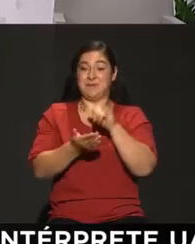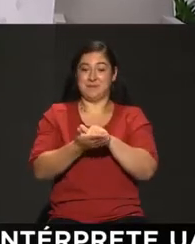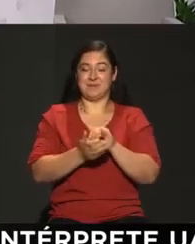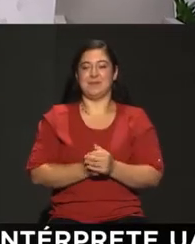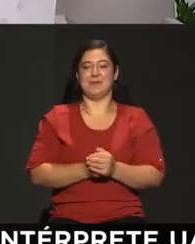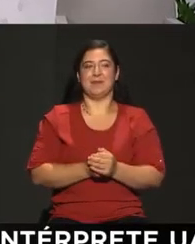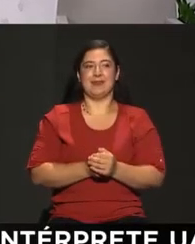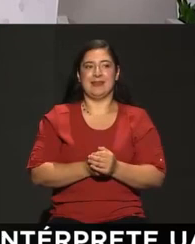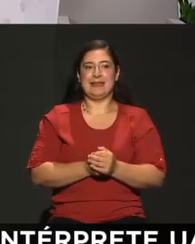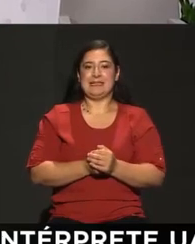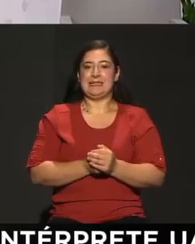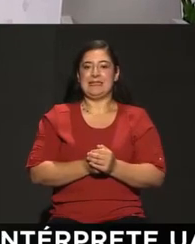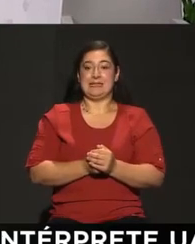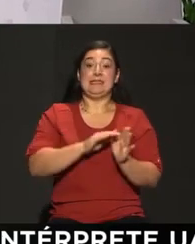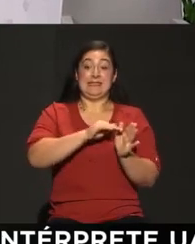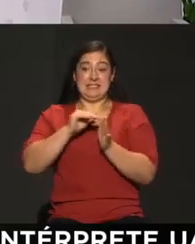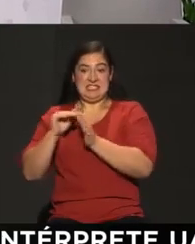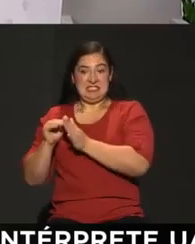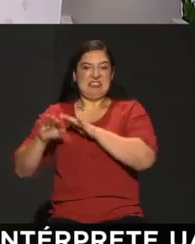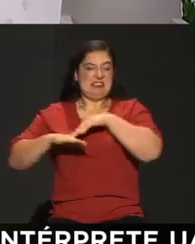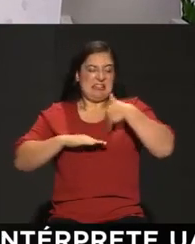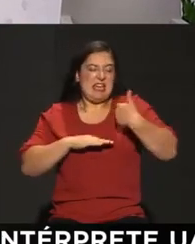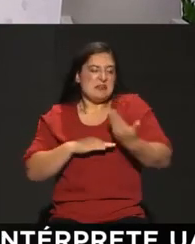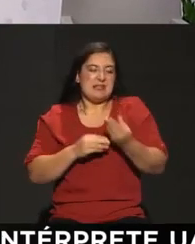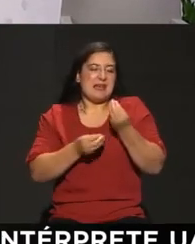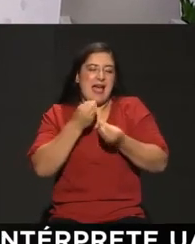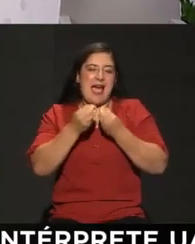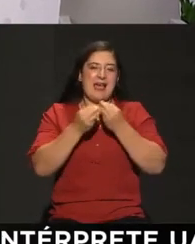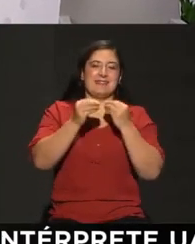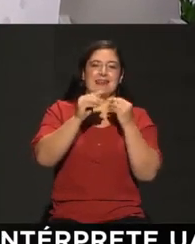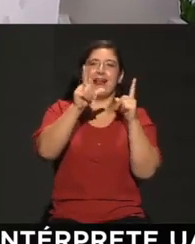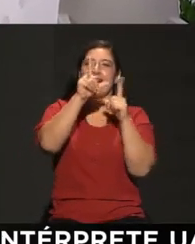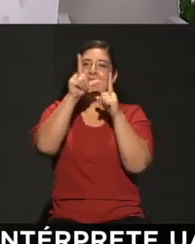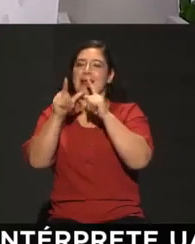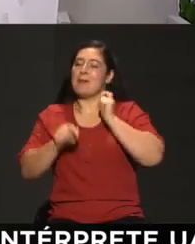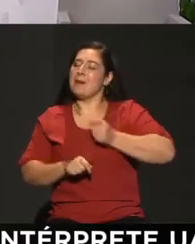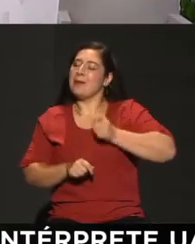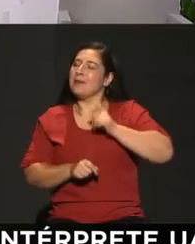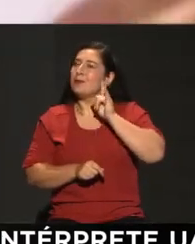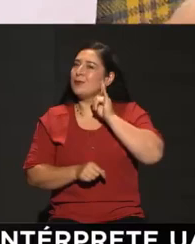Luego tuvimos otra hermosa etapa donde cogimos esas notas. Esta es nuestra